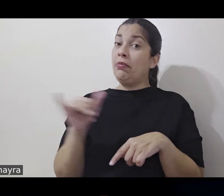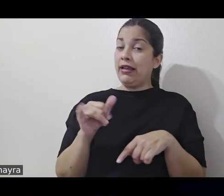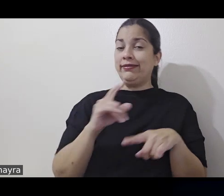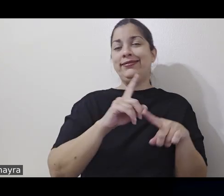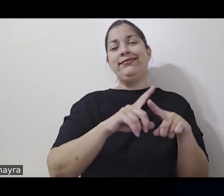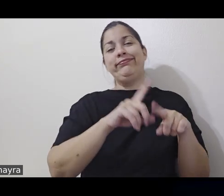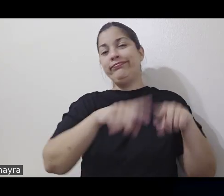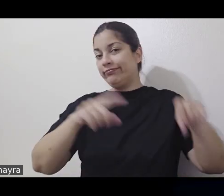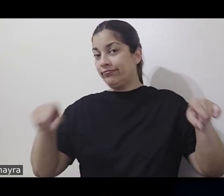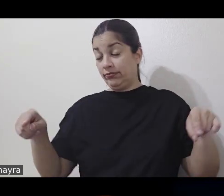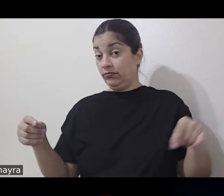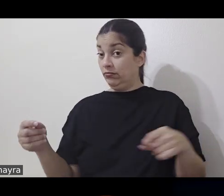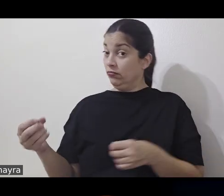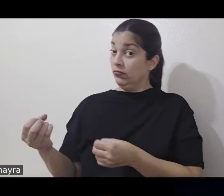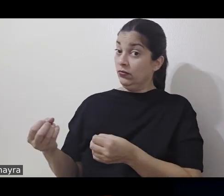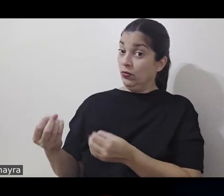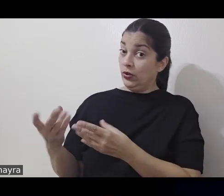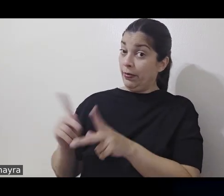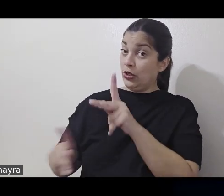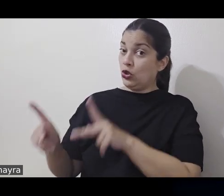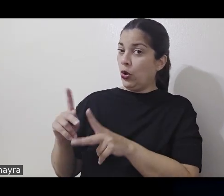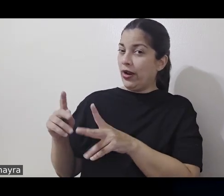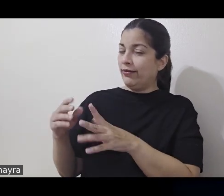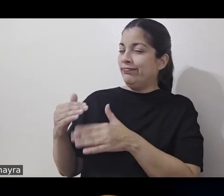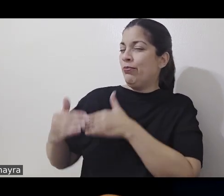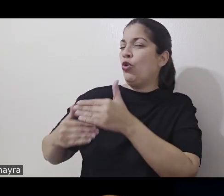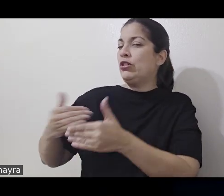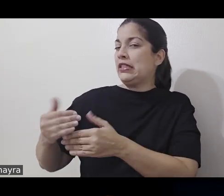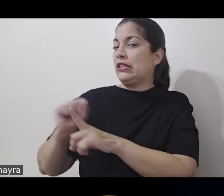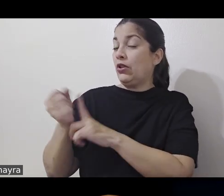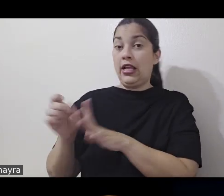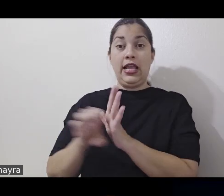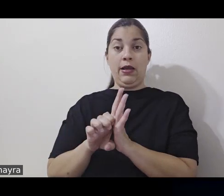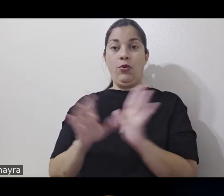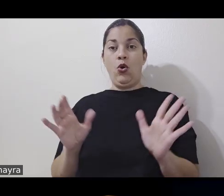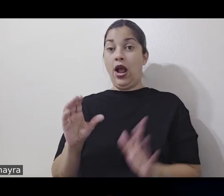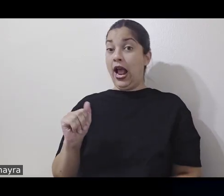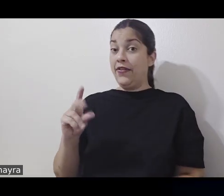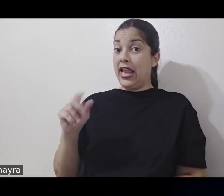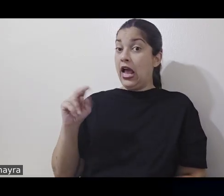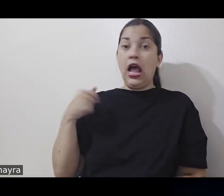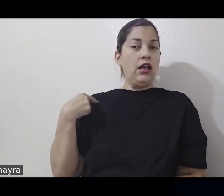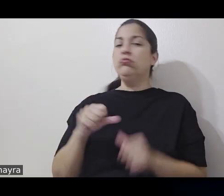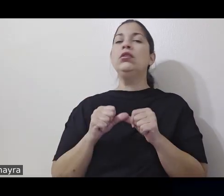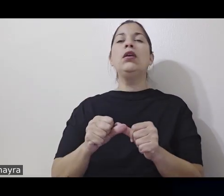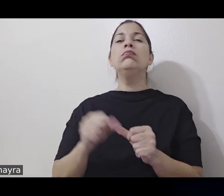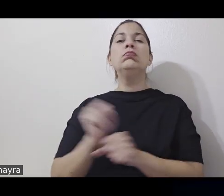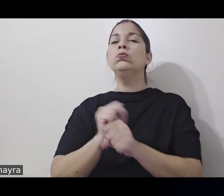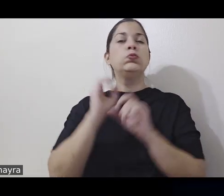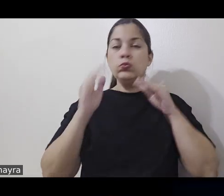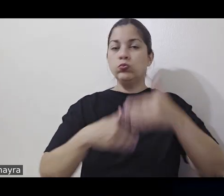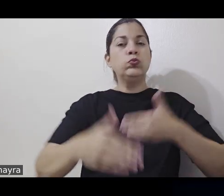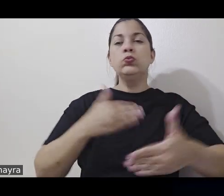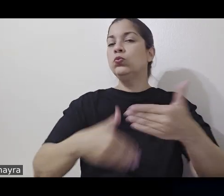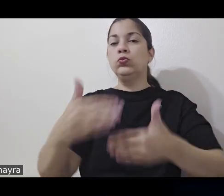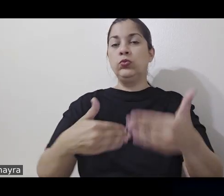¿no? Porque hay gente que canaliza estas situaciones de diferentes formas. Adriana, por ejemplo, no se detuvo. Su estrategia fue